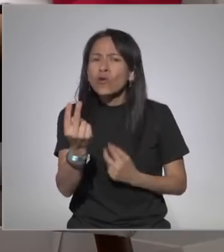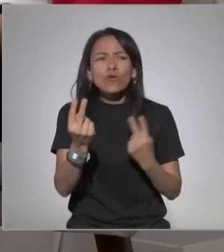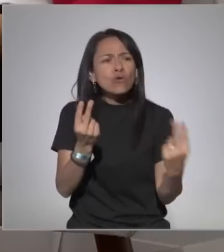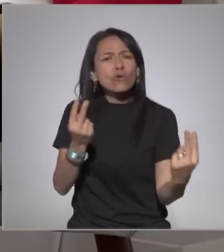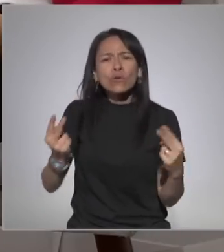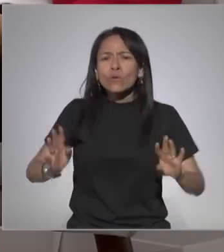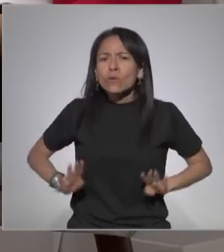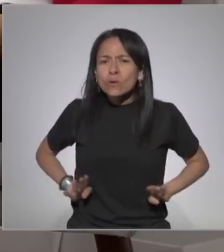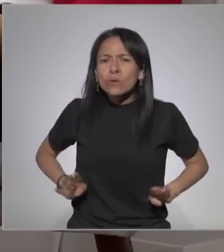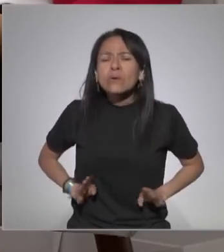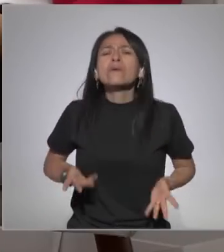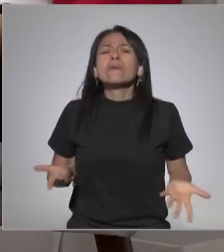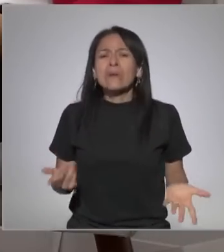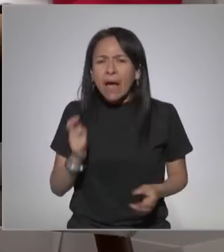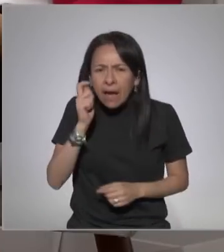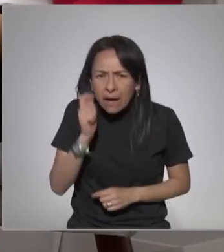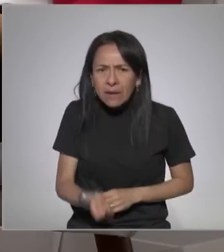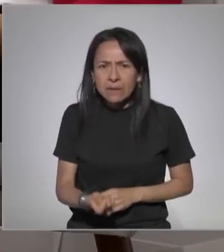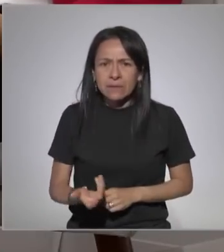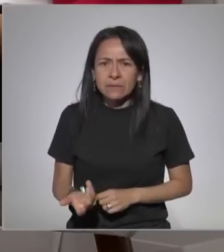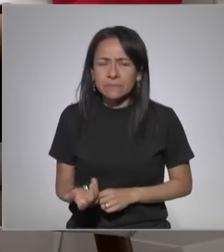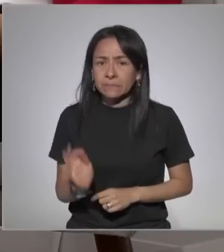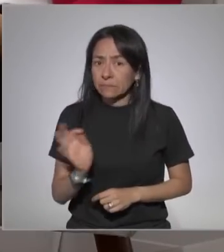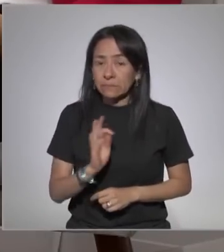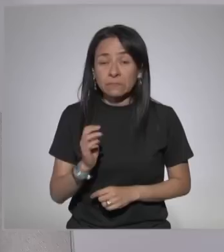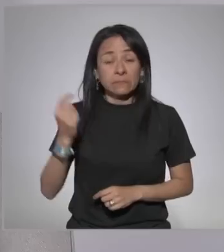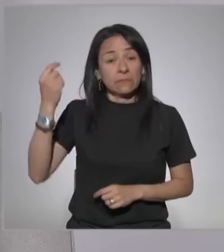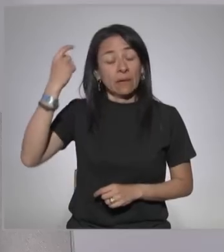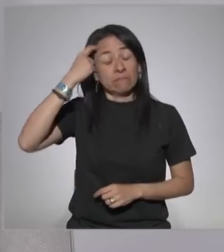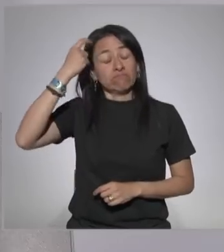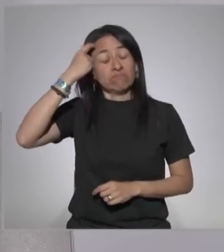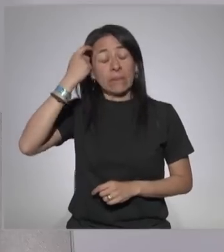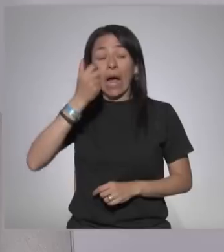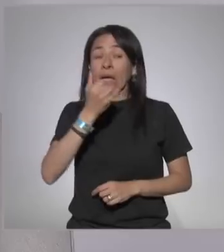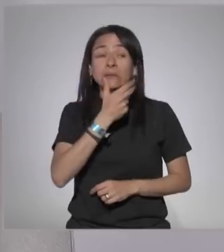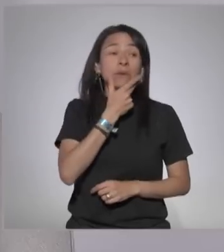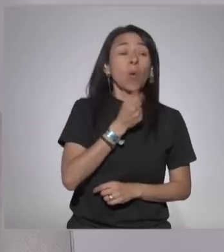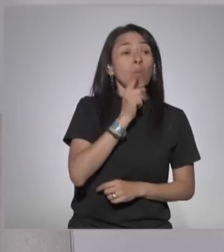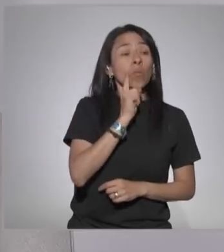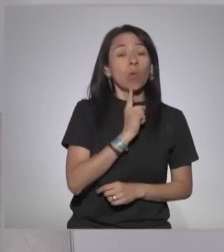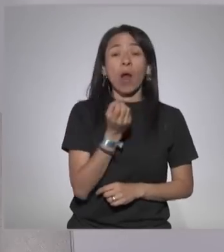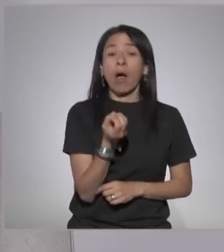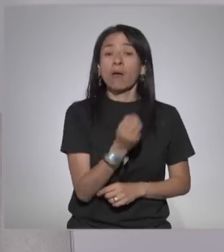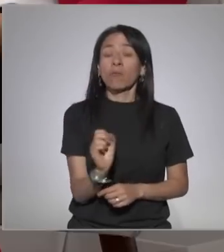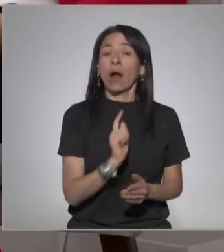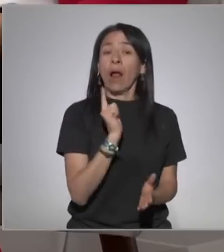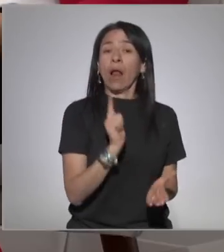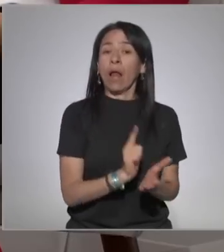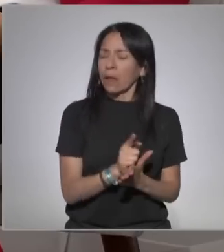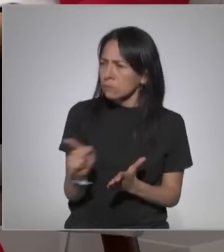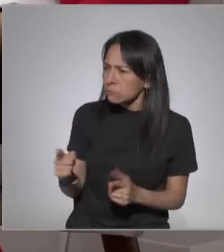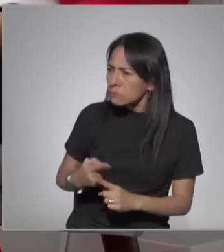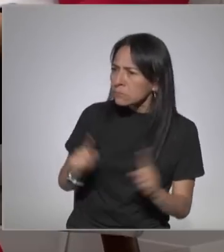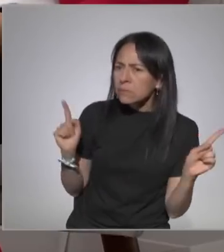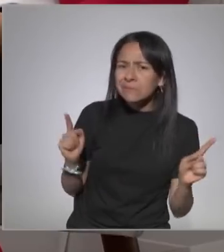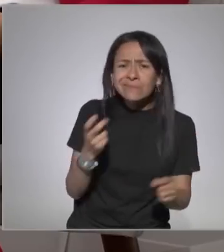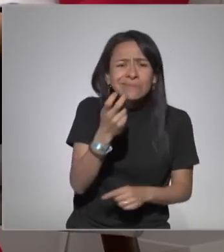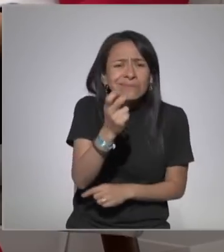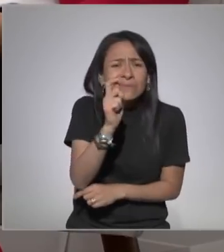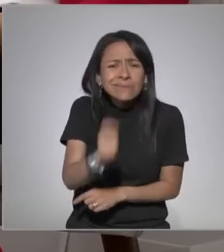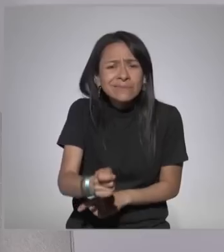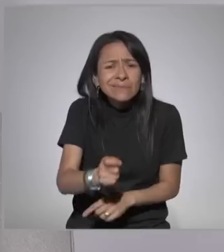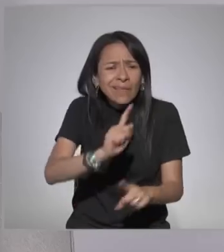son que no cumplen con la heteronorma, sí, ¿no? Y que incluso forman parte de la diversidad relacional, ¿no?